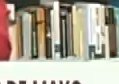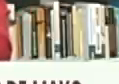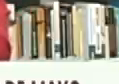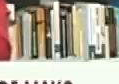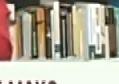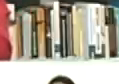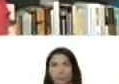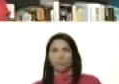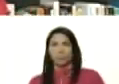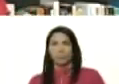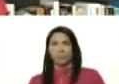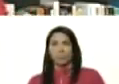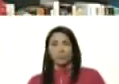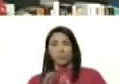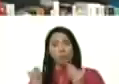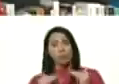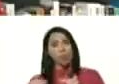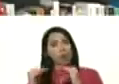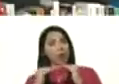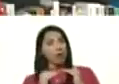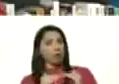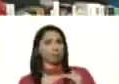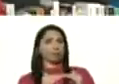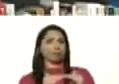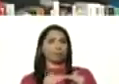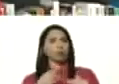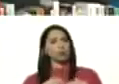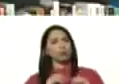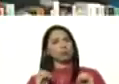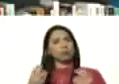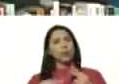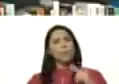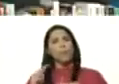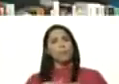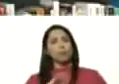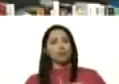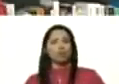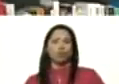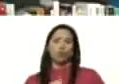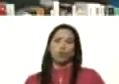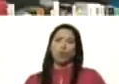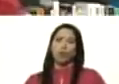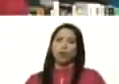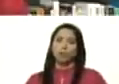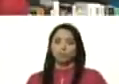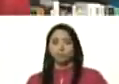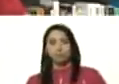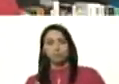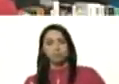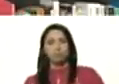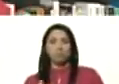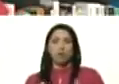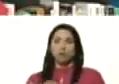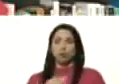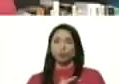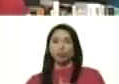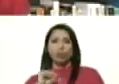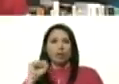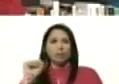utopía de un mundo de iguales. Solo la lograremos construyendo fuerzas y avanzando hacia el